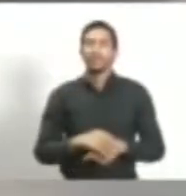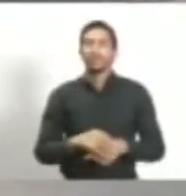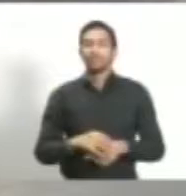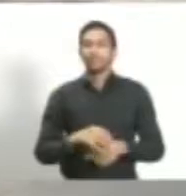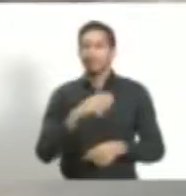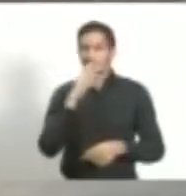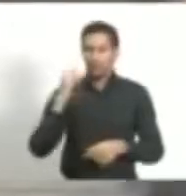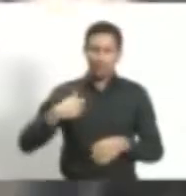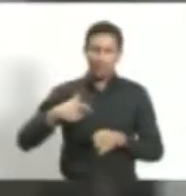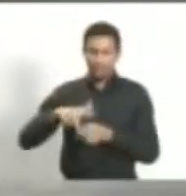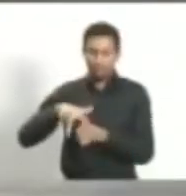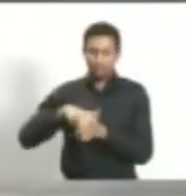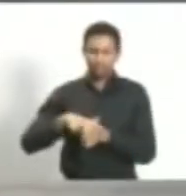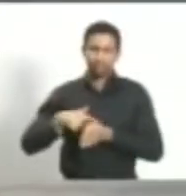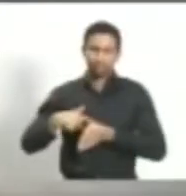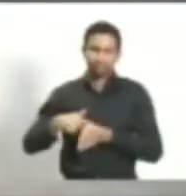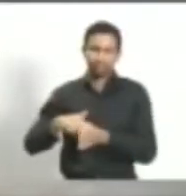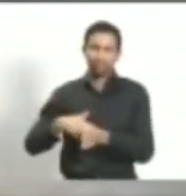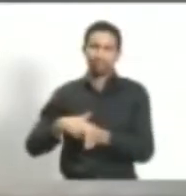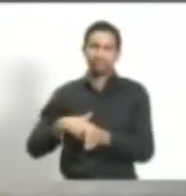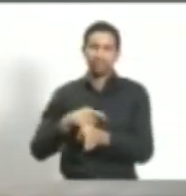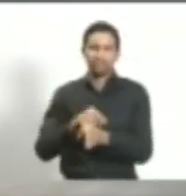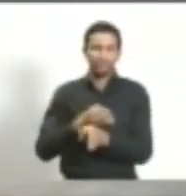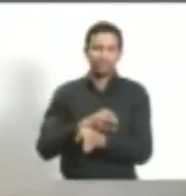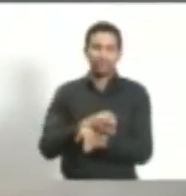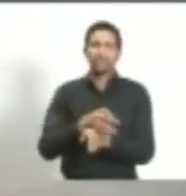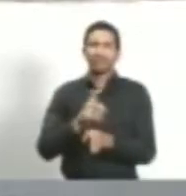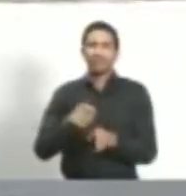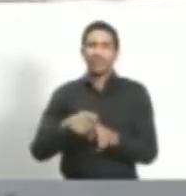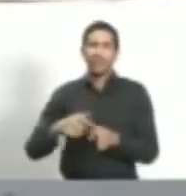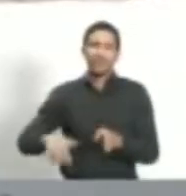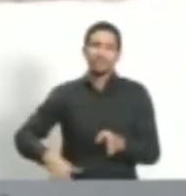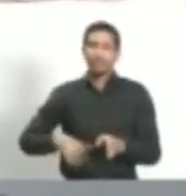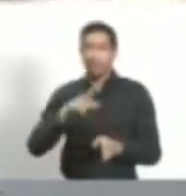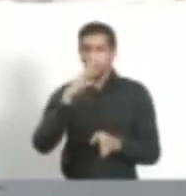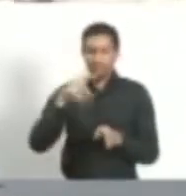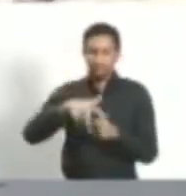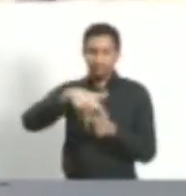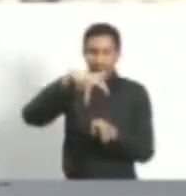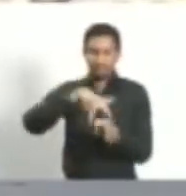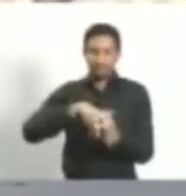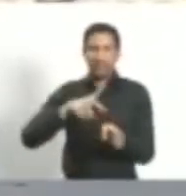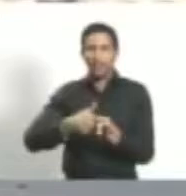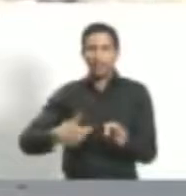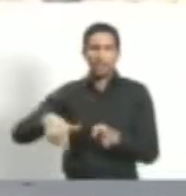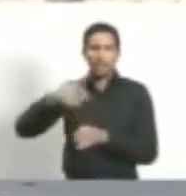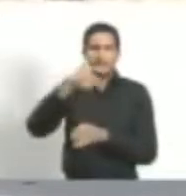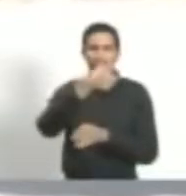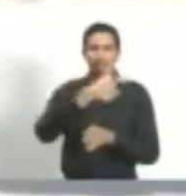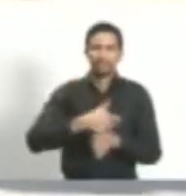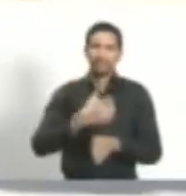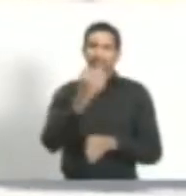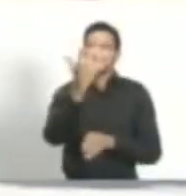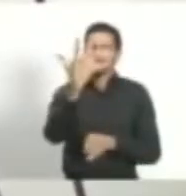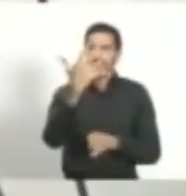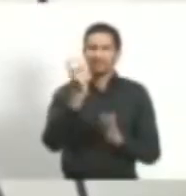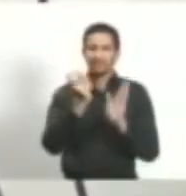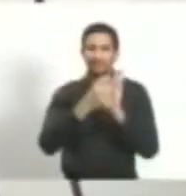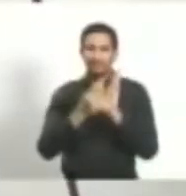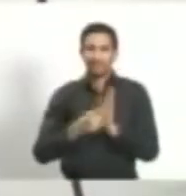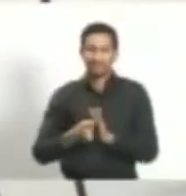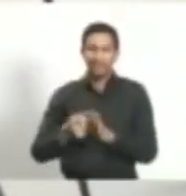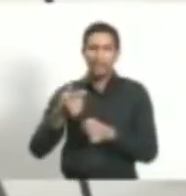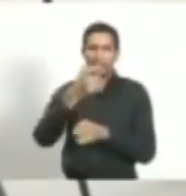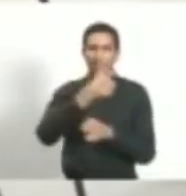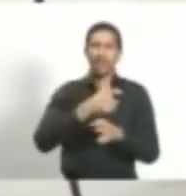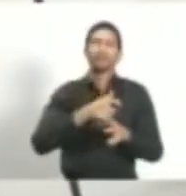de una motocicleta y al ser alcanzado por ellos, el parrillero desenfundó el arma y le propinó 5 impactos de bala, uno de ellos en